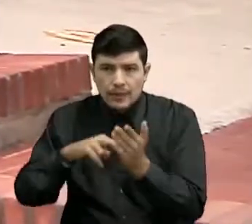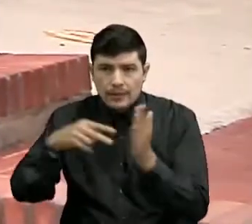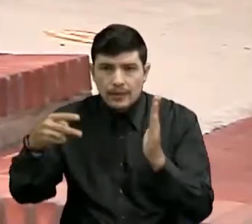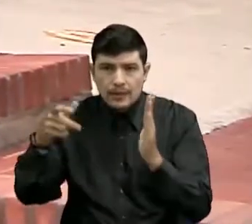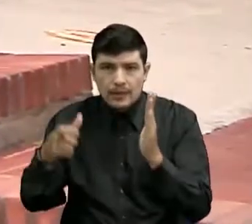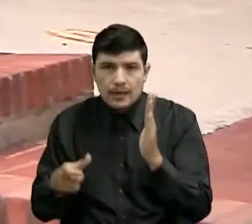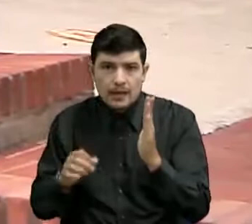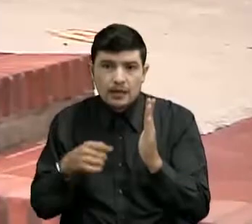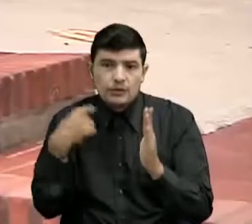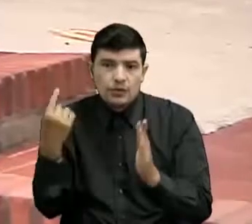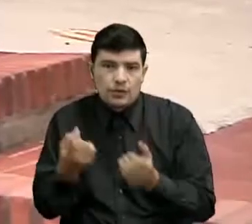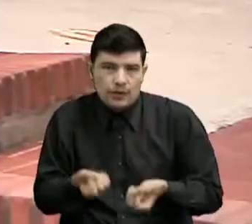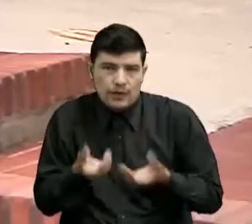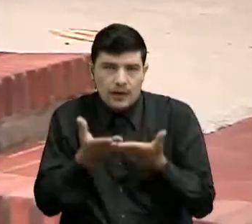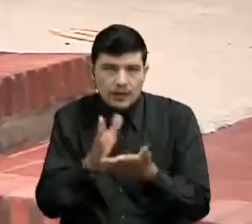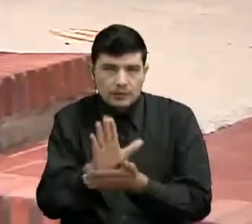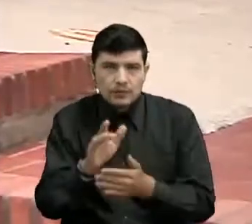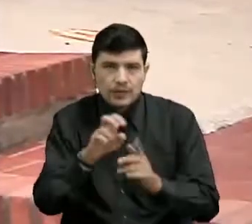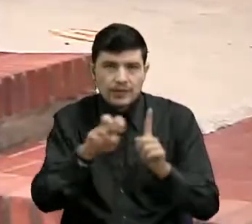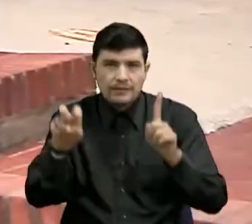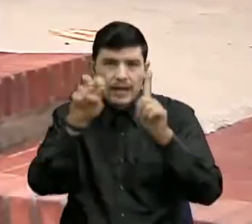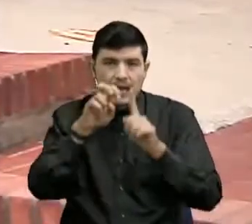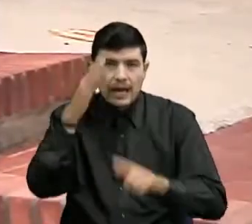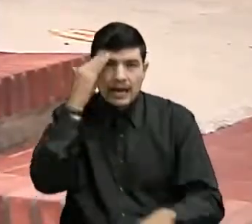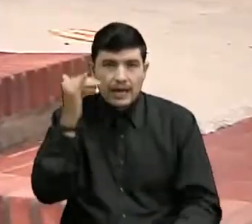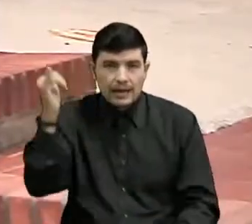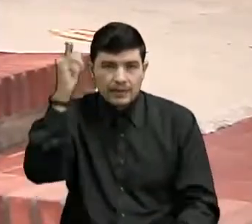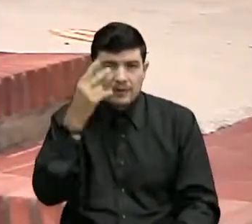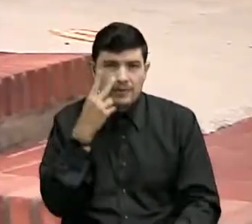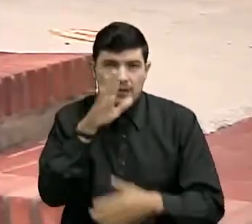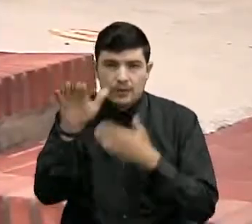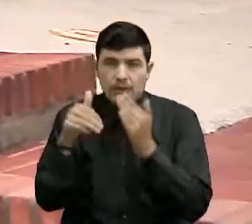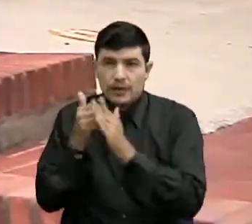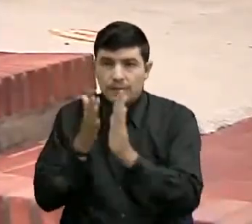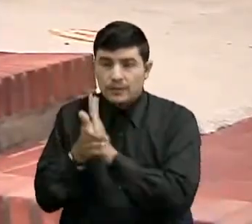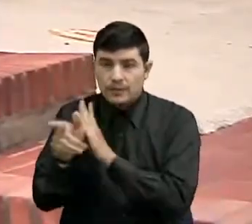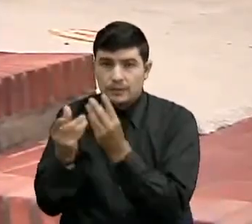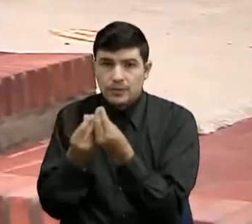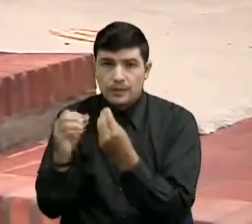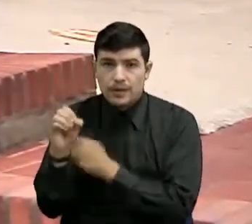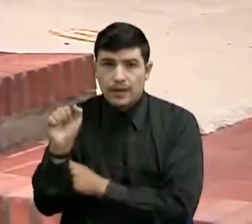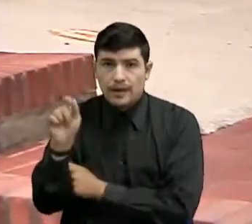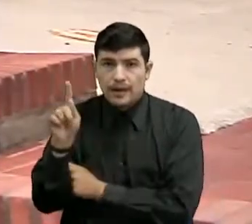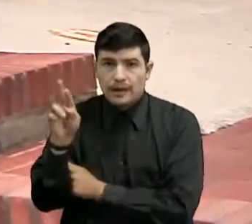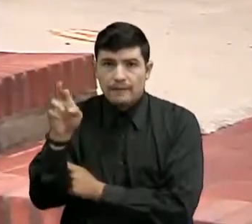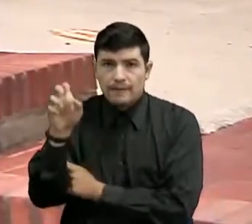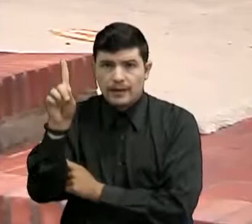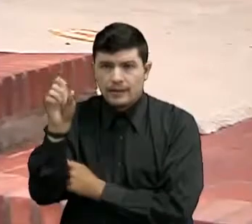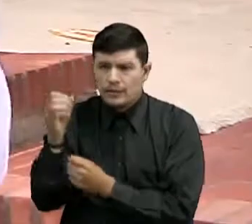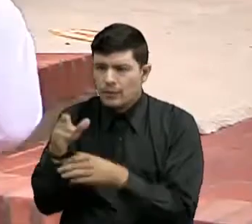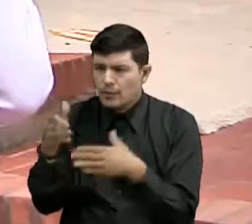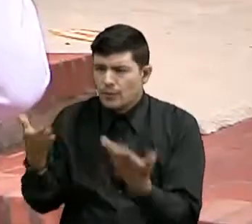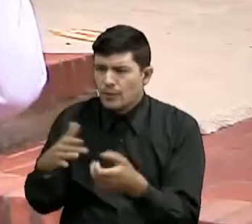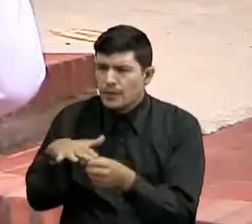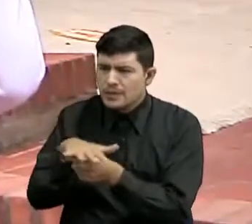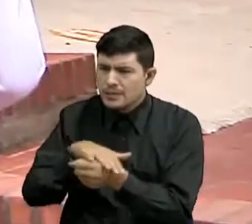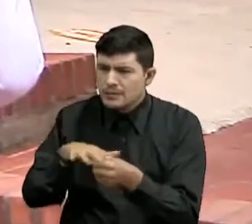Escuchemos precisamente toda la información, la tiene nuestro compañero Alfredo Durán. Alfredo, ¿cómo es la situación que están